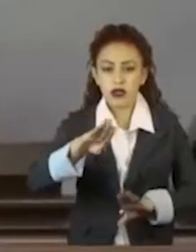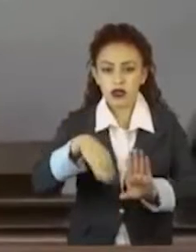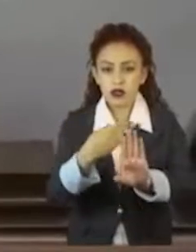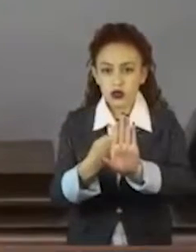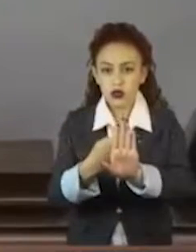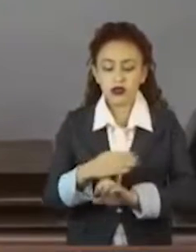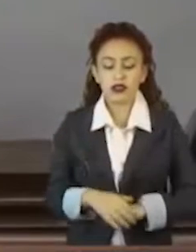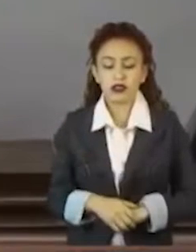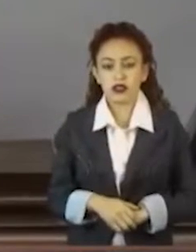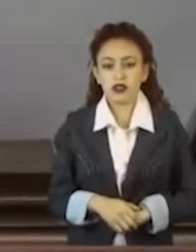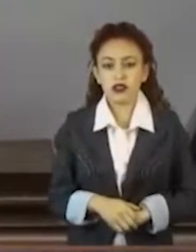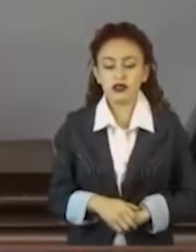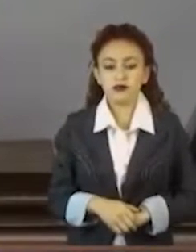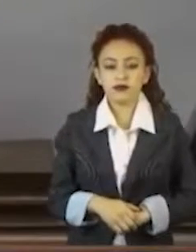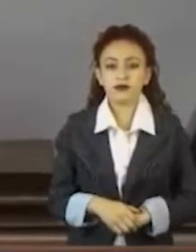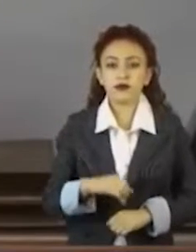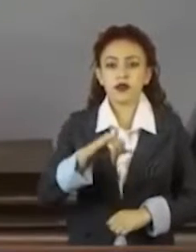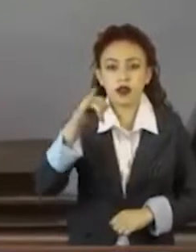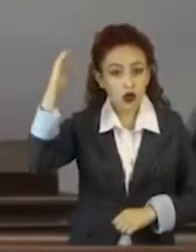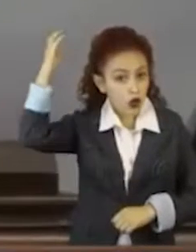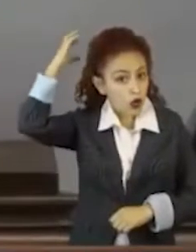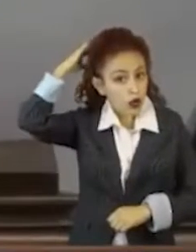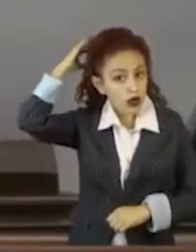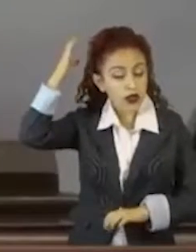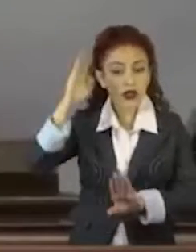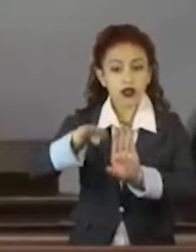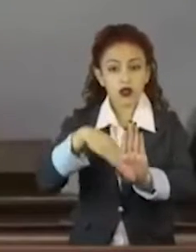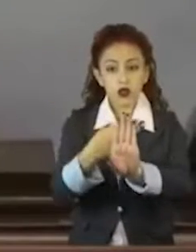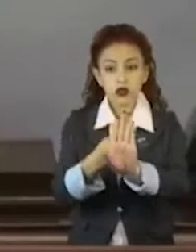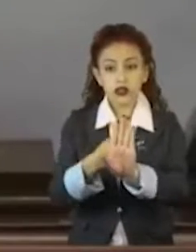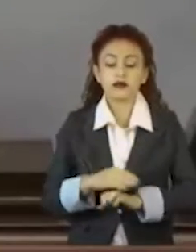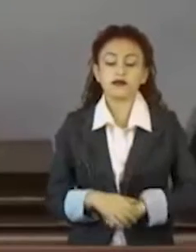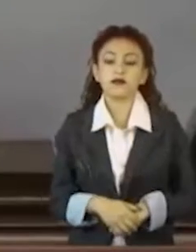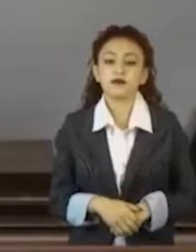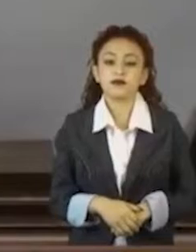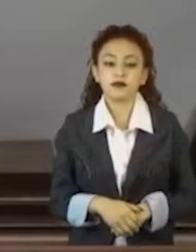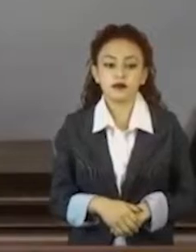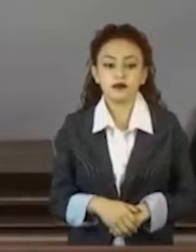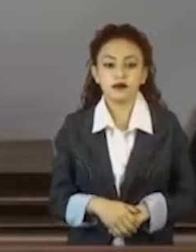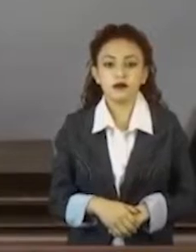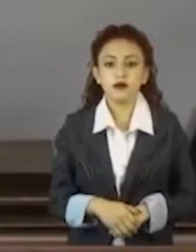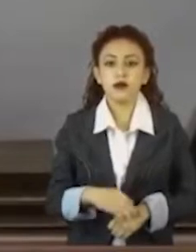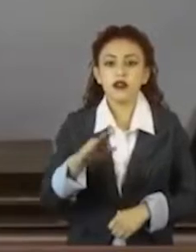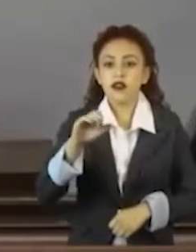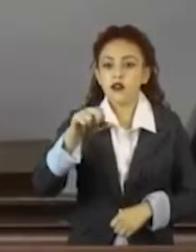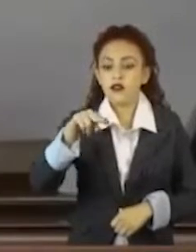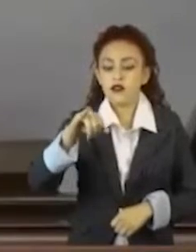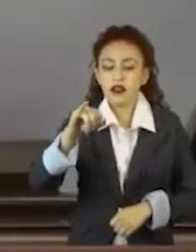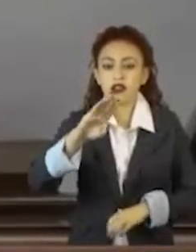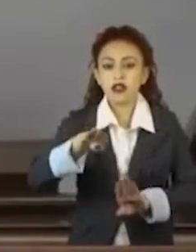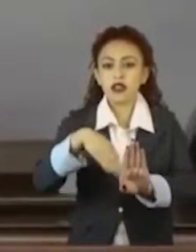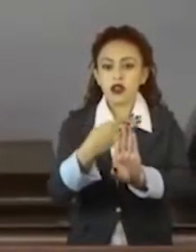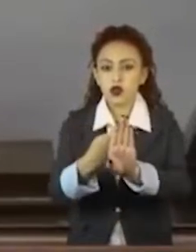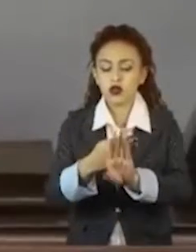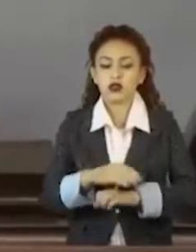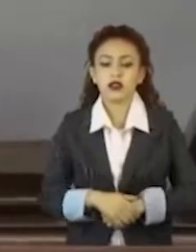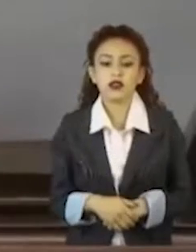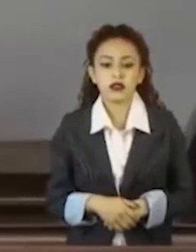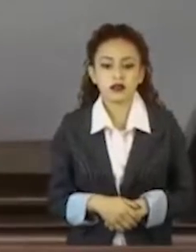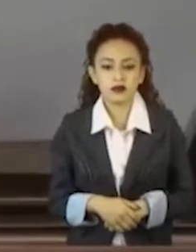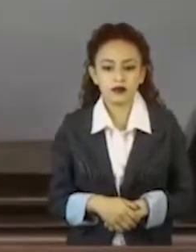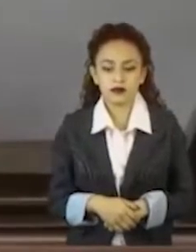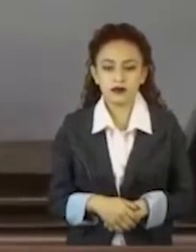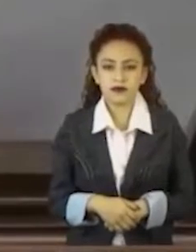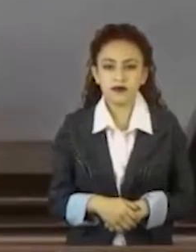en contra. Gallardo Mora Julieta Hortensia, en contra. Arreola Pichardo Fanny Lisset, en contra.